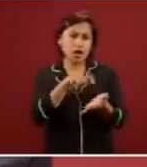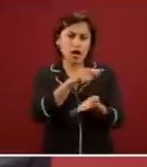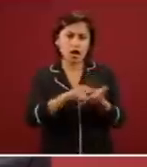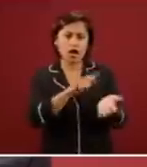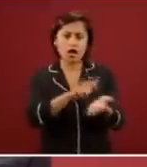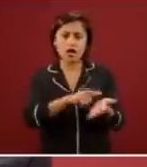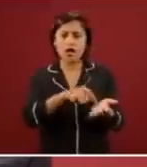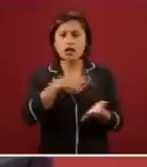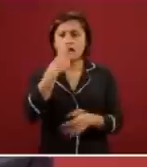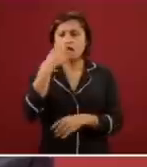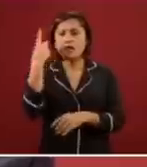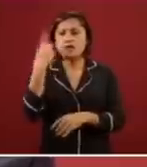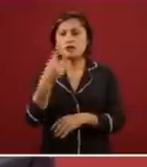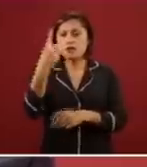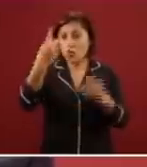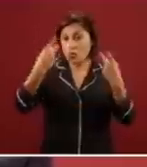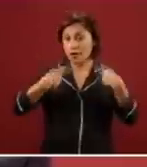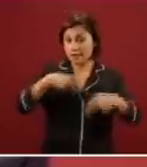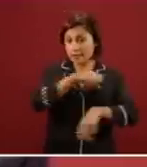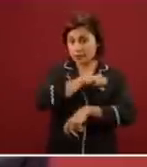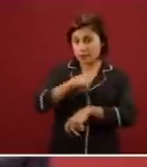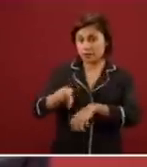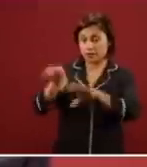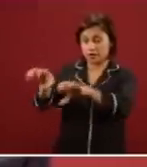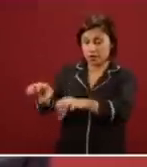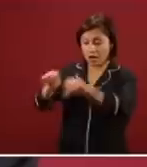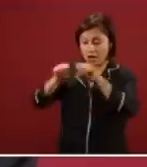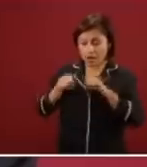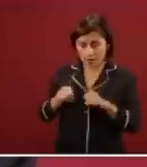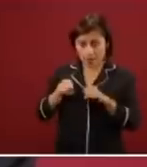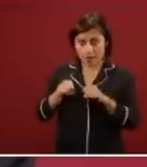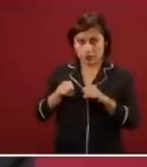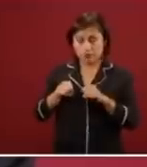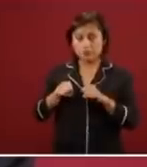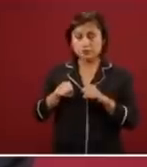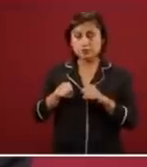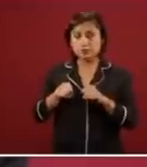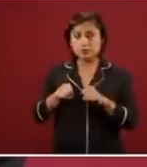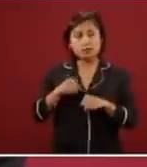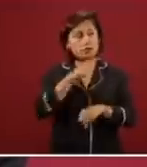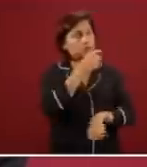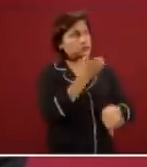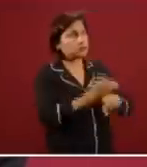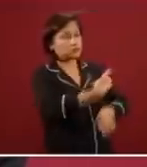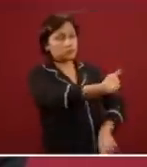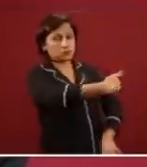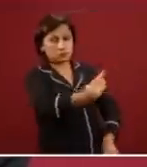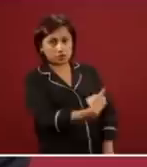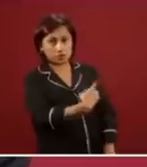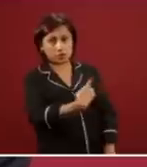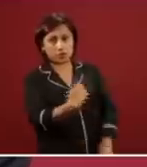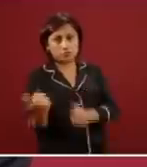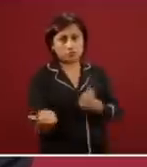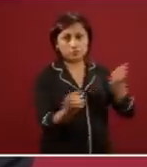delincuente y hay esta solicitud de extradición, se cumple. O